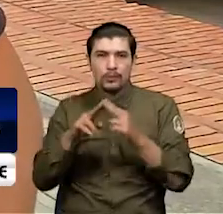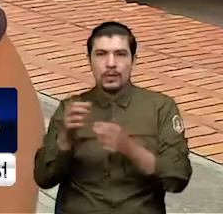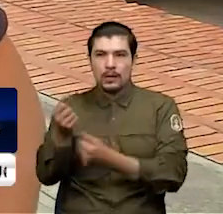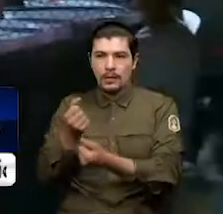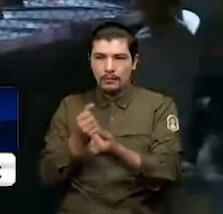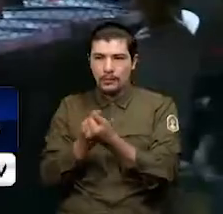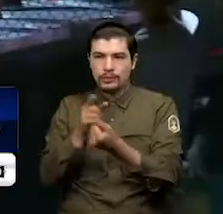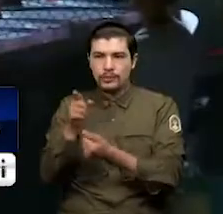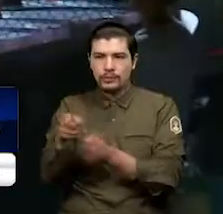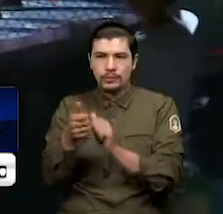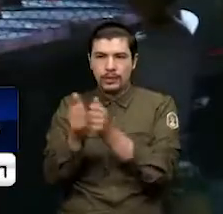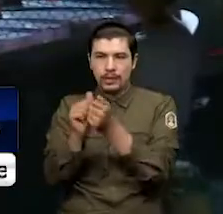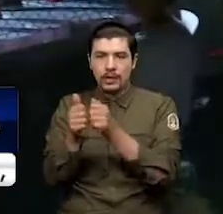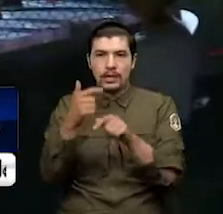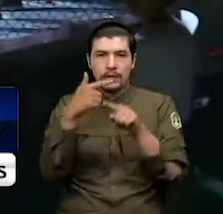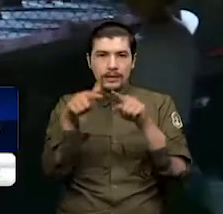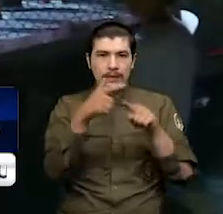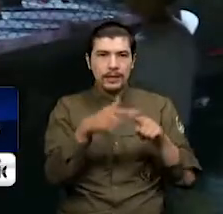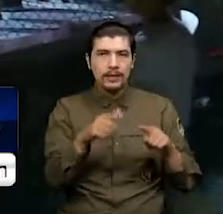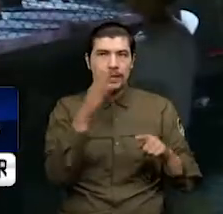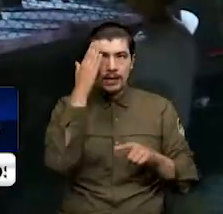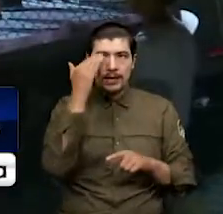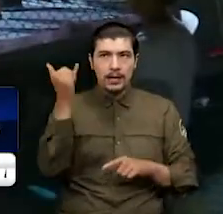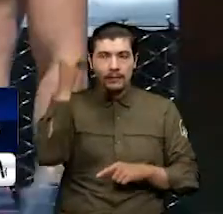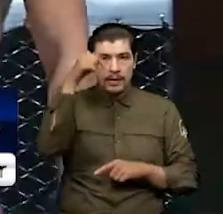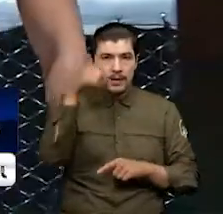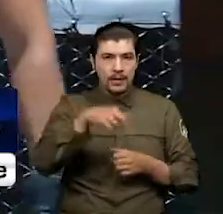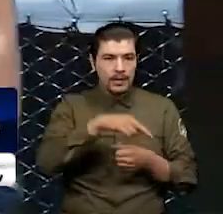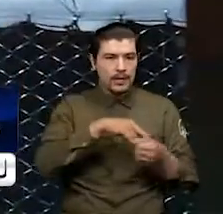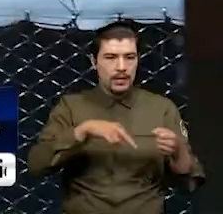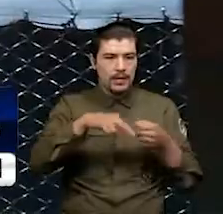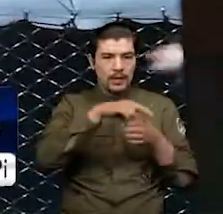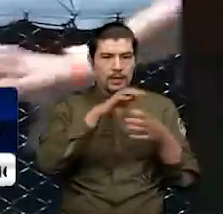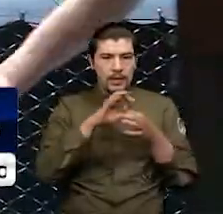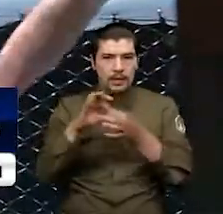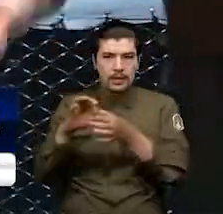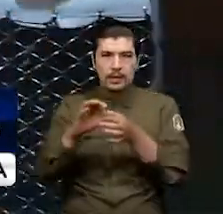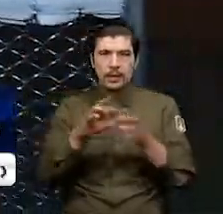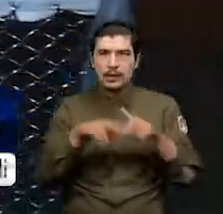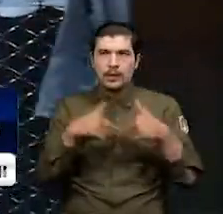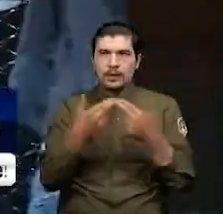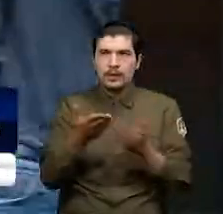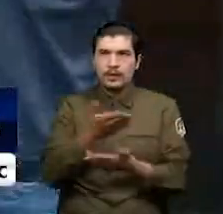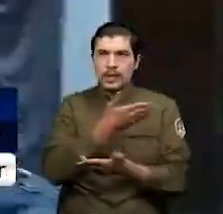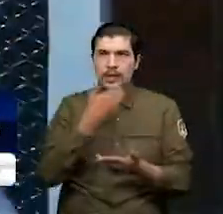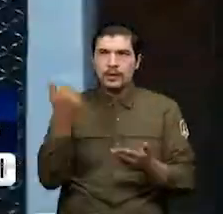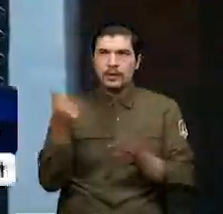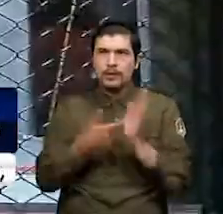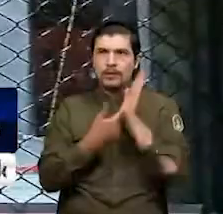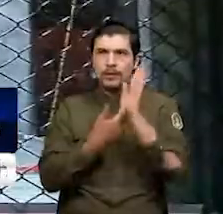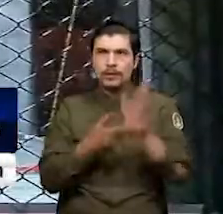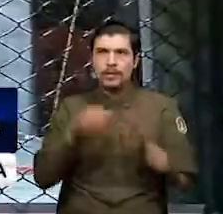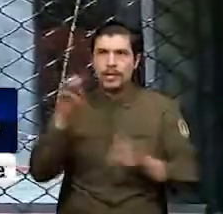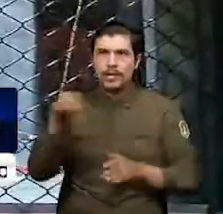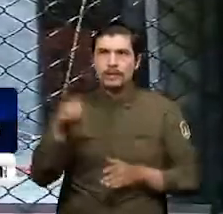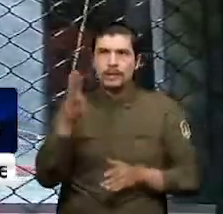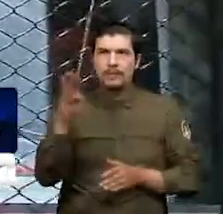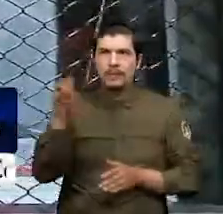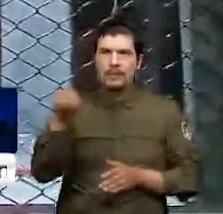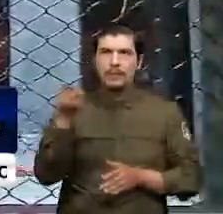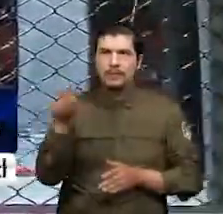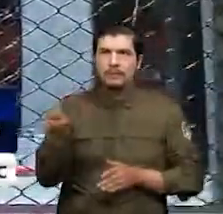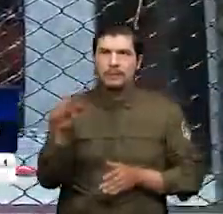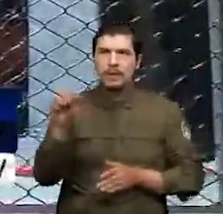deportistas las diferentes academias de la región se unieron para reunir a los mejores exponentes de las mma en la categoría amateur